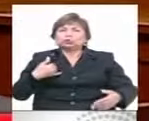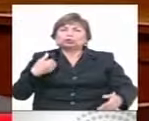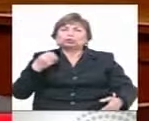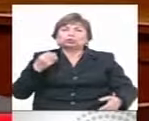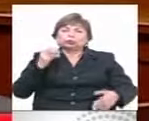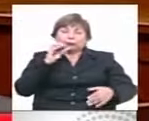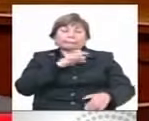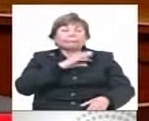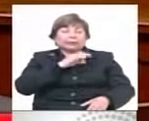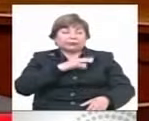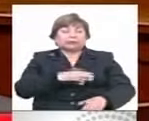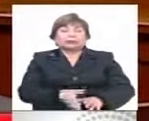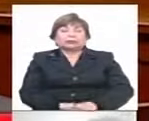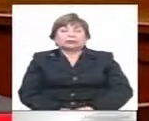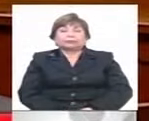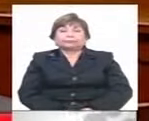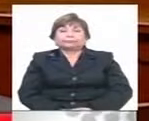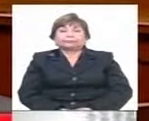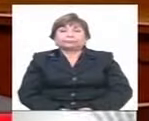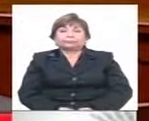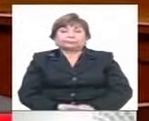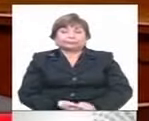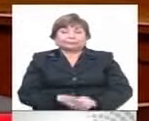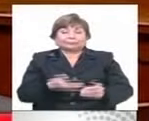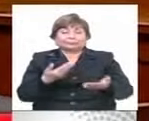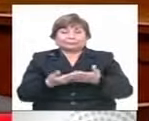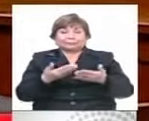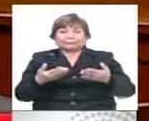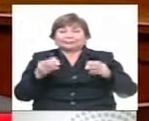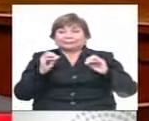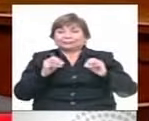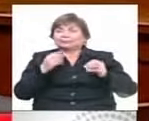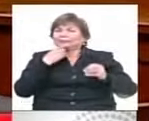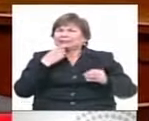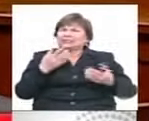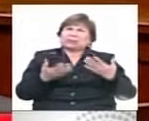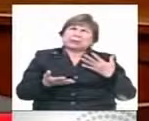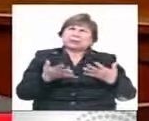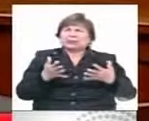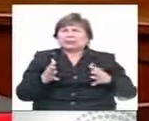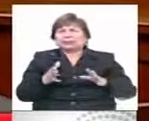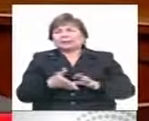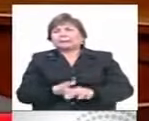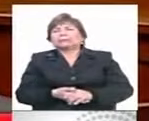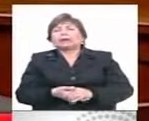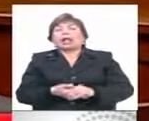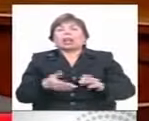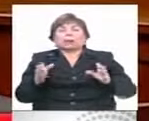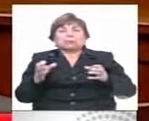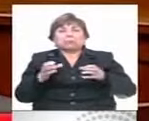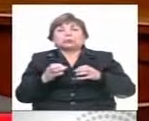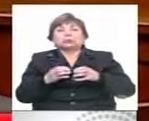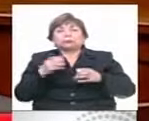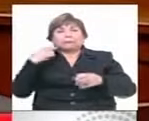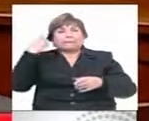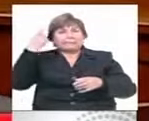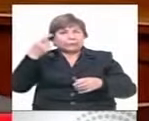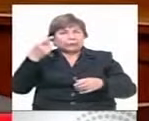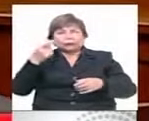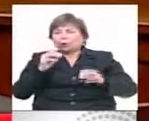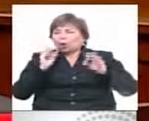sean beneficiados. Este proyecto será aproximadamente remitido al Congreso en próxima